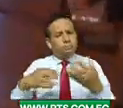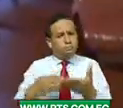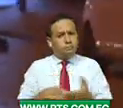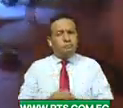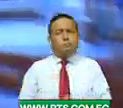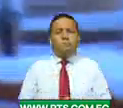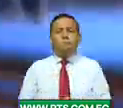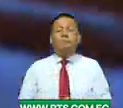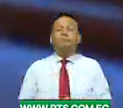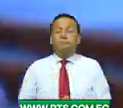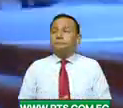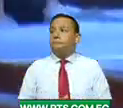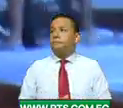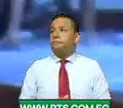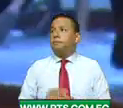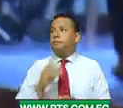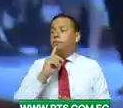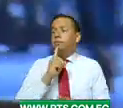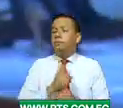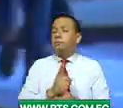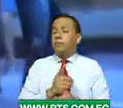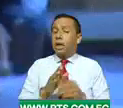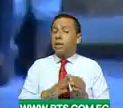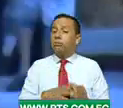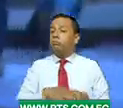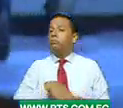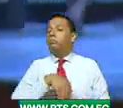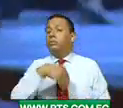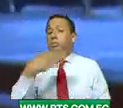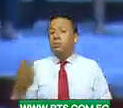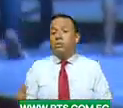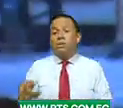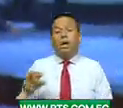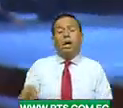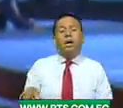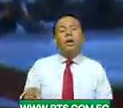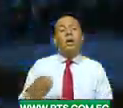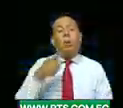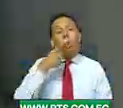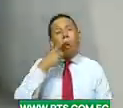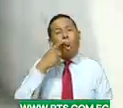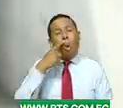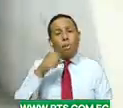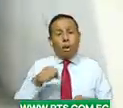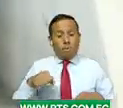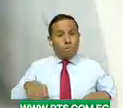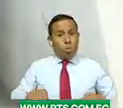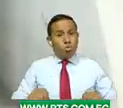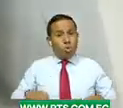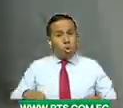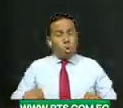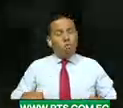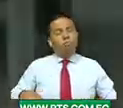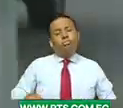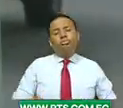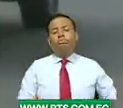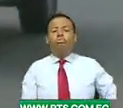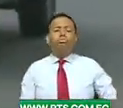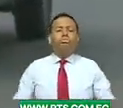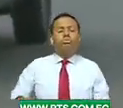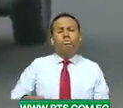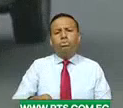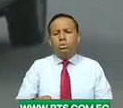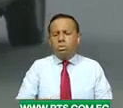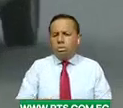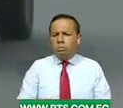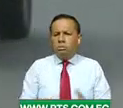Al poco tiempo, y en la otra esquina, caía el conductor de una moto. Su padre amaneció en la morgue para